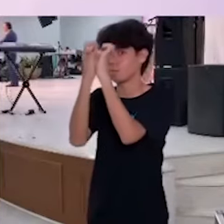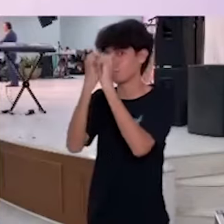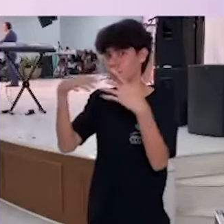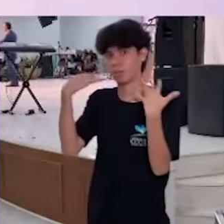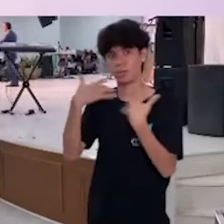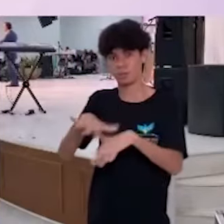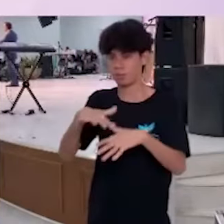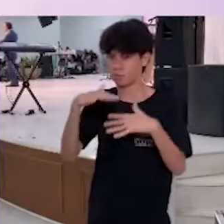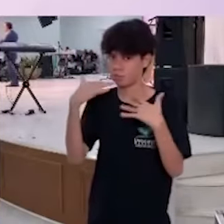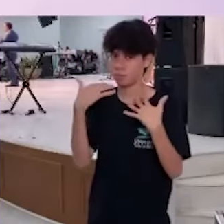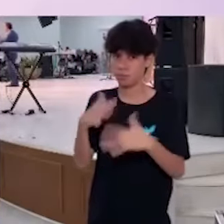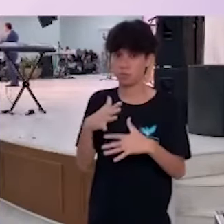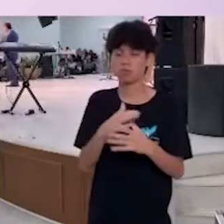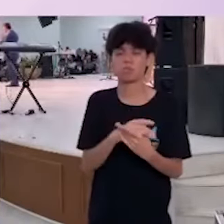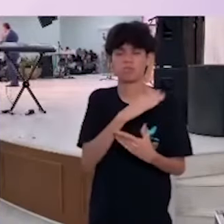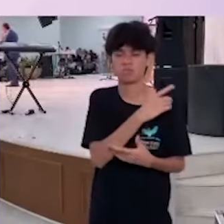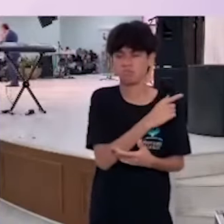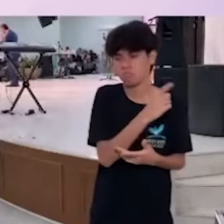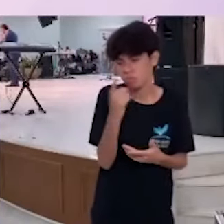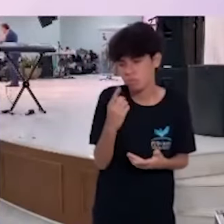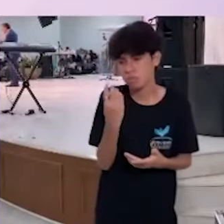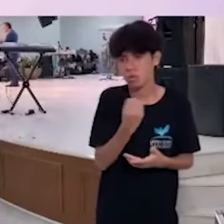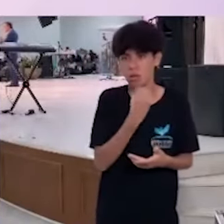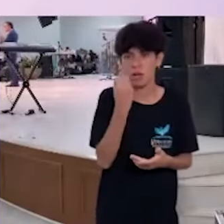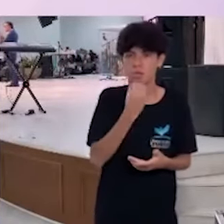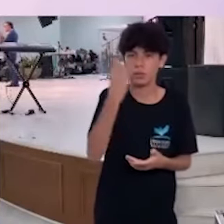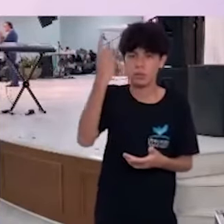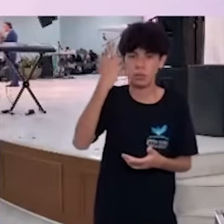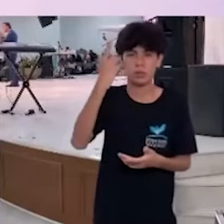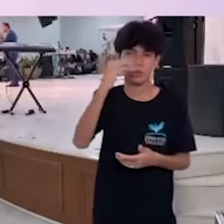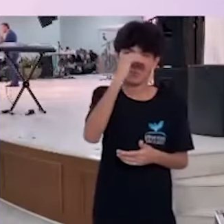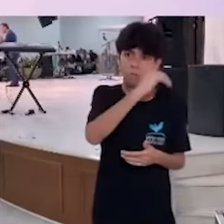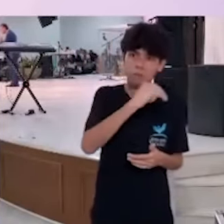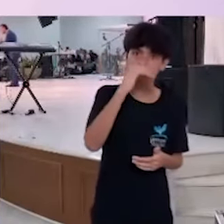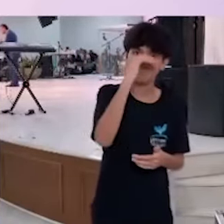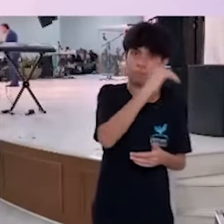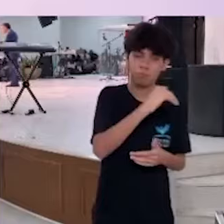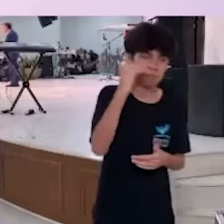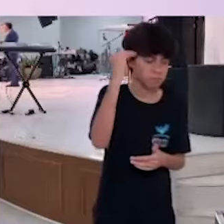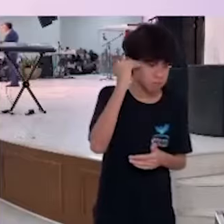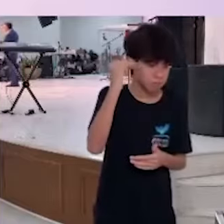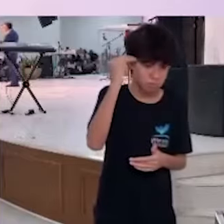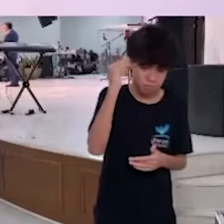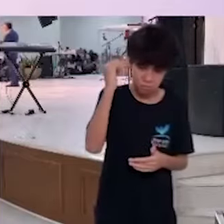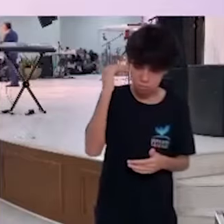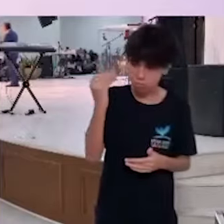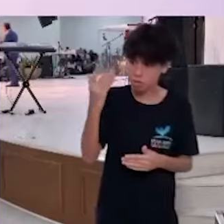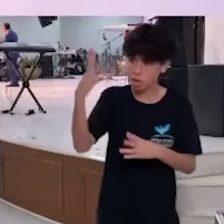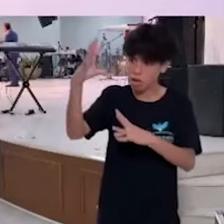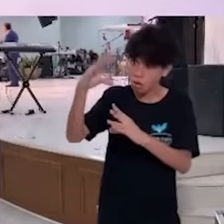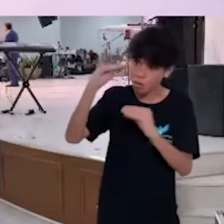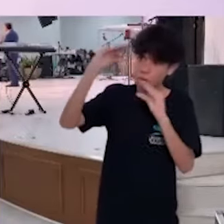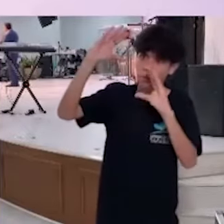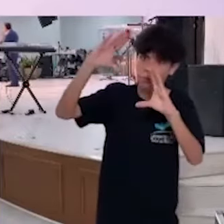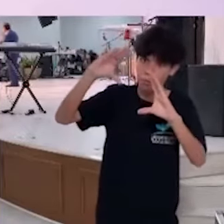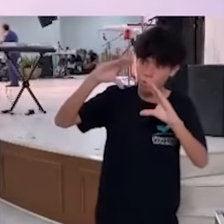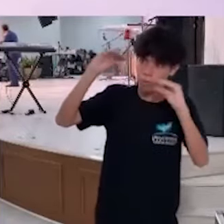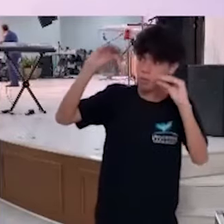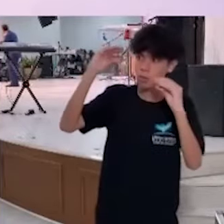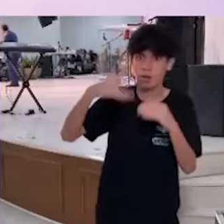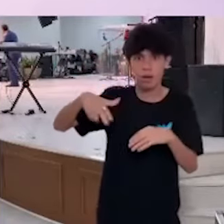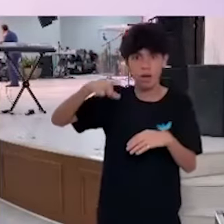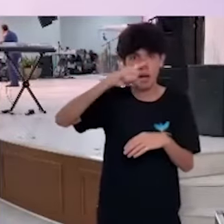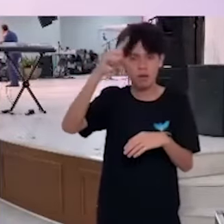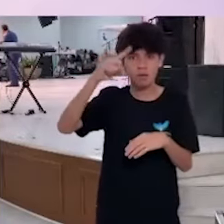significativa. Cuando oramos, Dios nos habla. Cuando oramos, Dios nos ministra. Cuando oramos, Dios nos